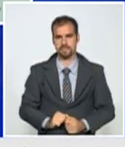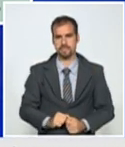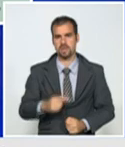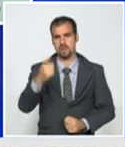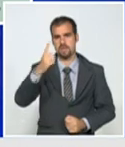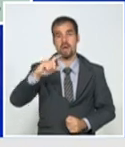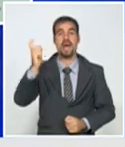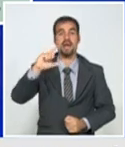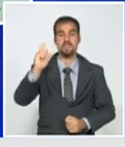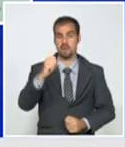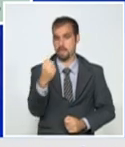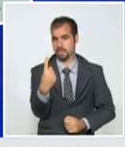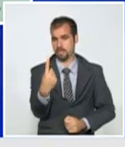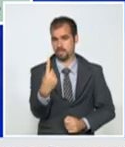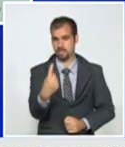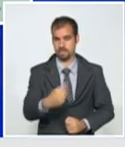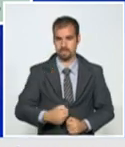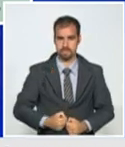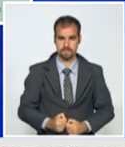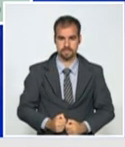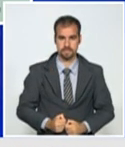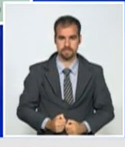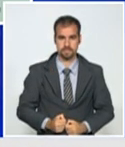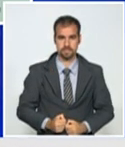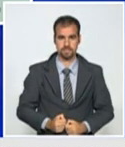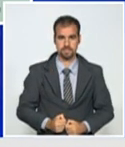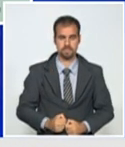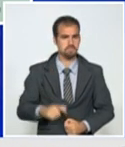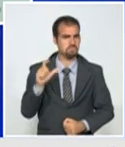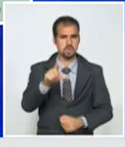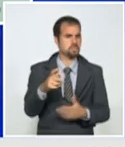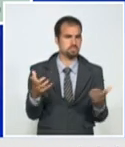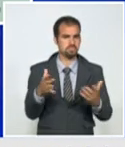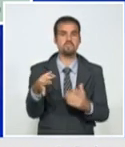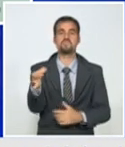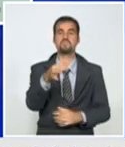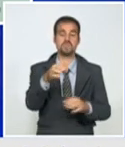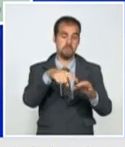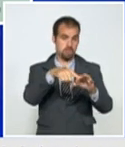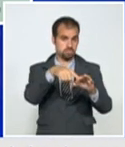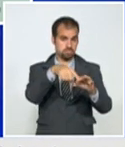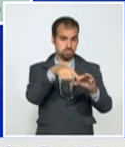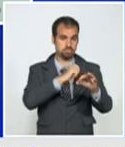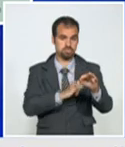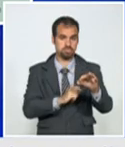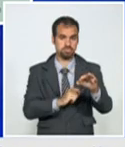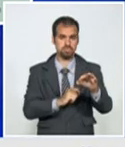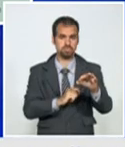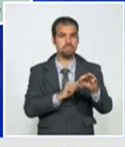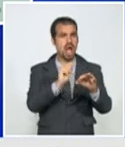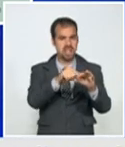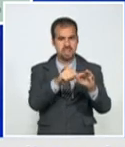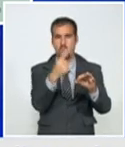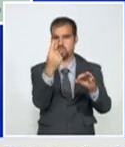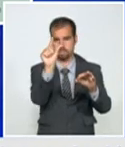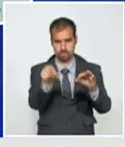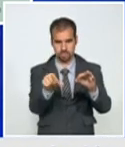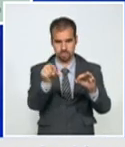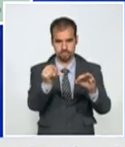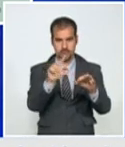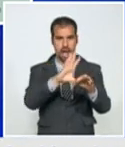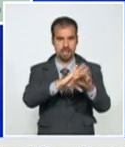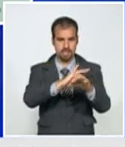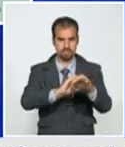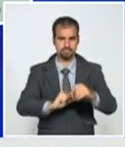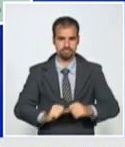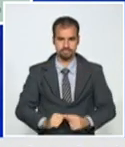con 1. Y finalmente el municipio especial Isla de la Juventud confirma un caso autóctono, podemos